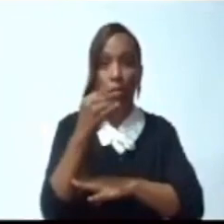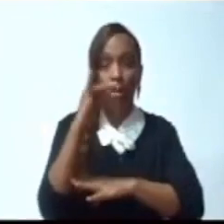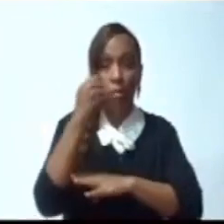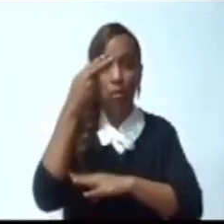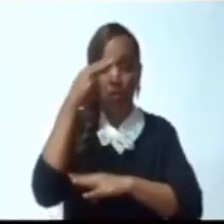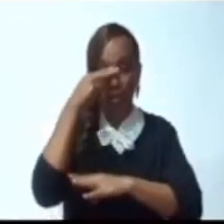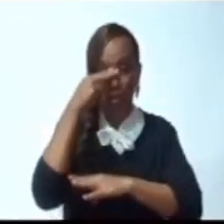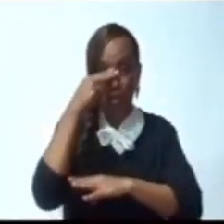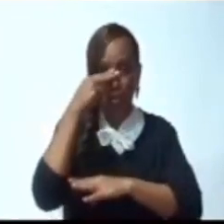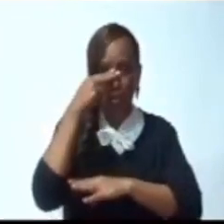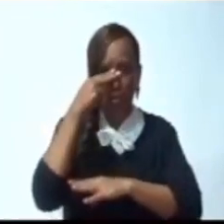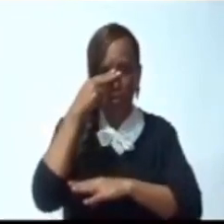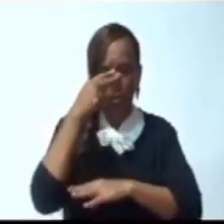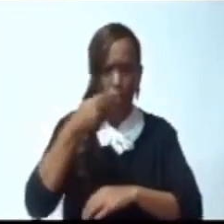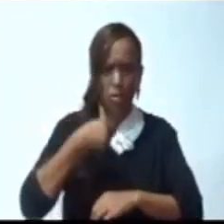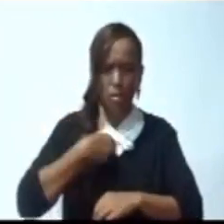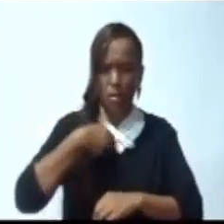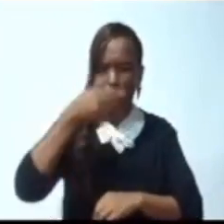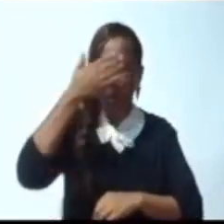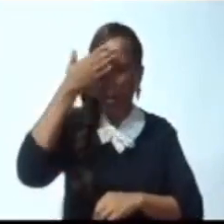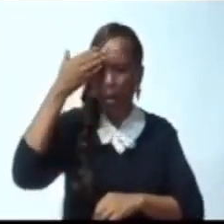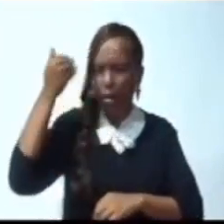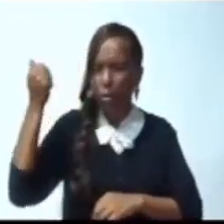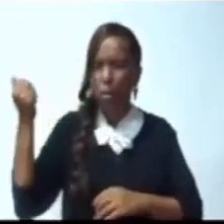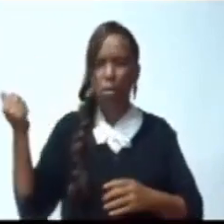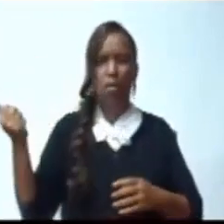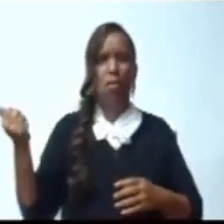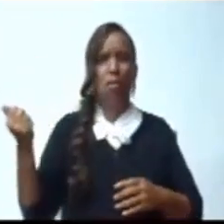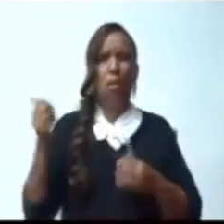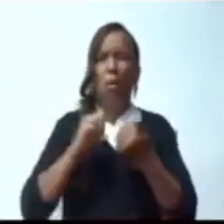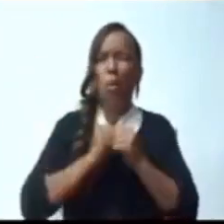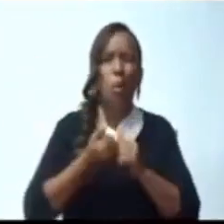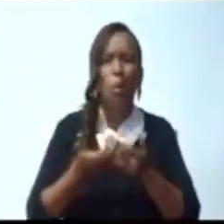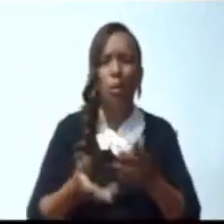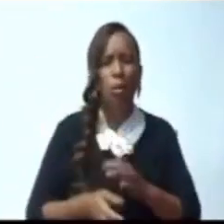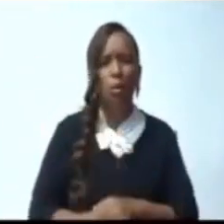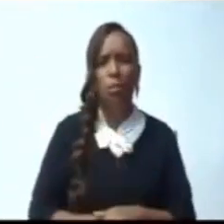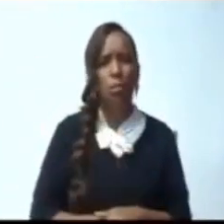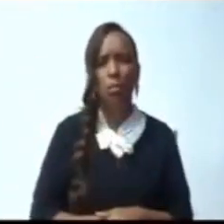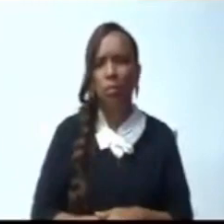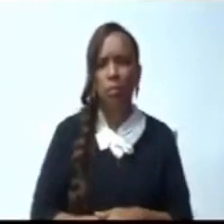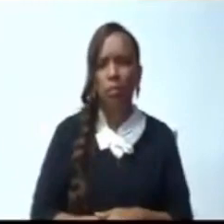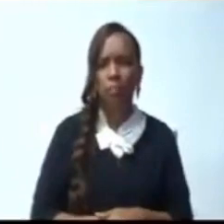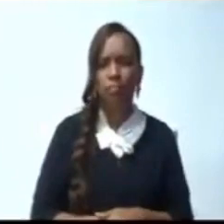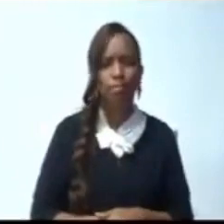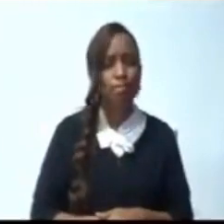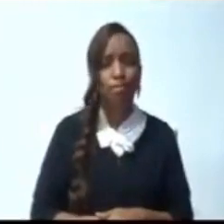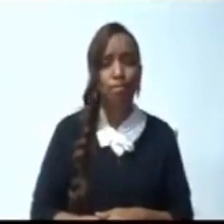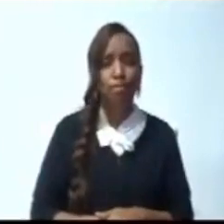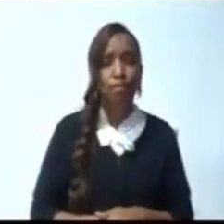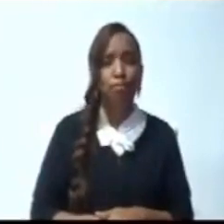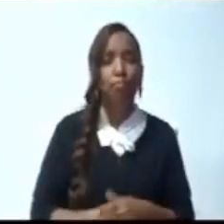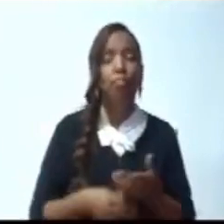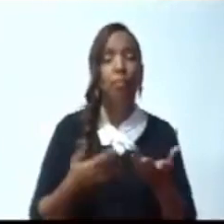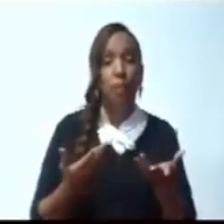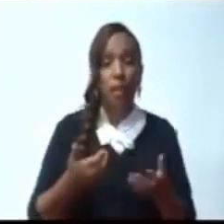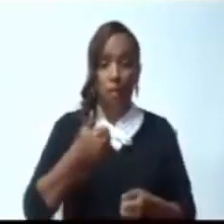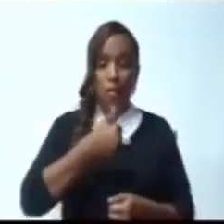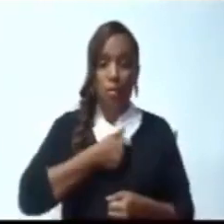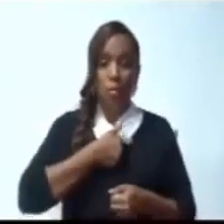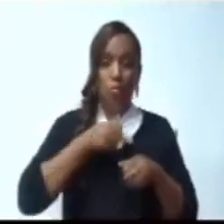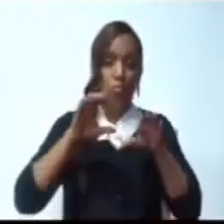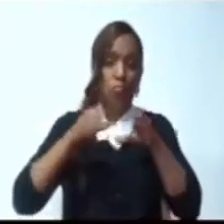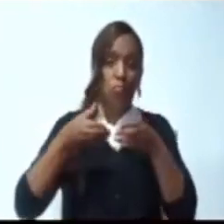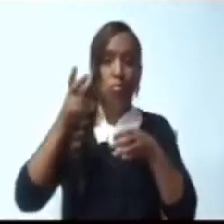en nombre del Partido de la Liberación Dominicana y en el mío propio a favor de que